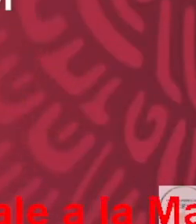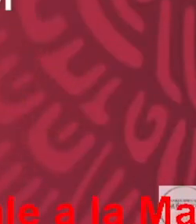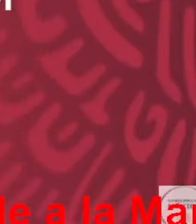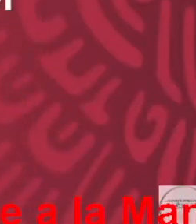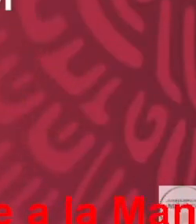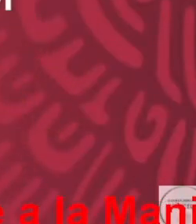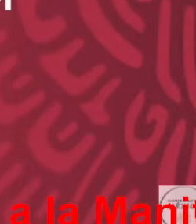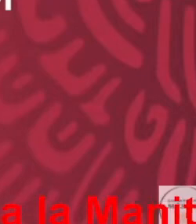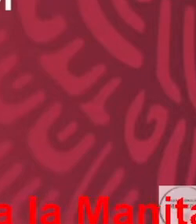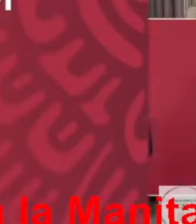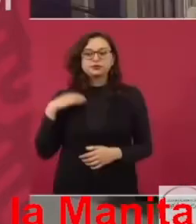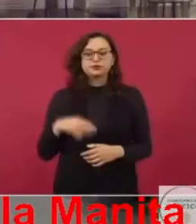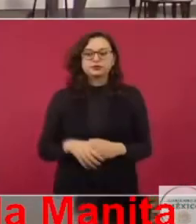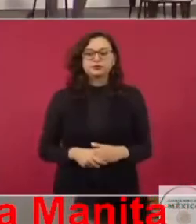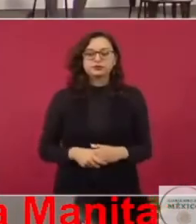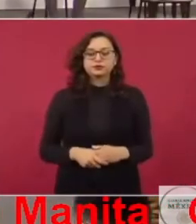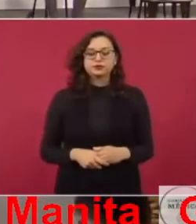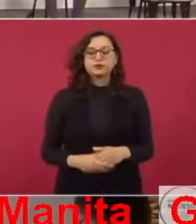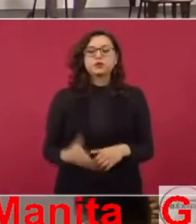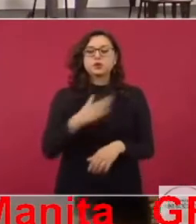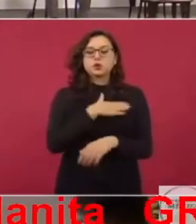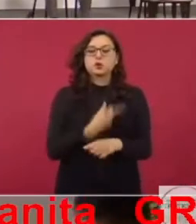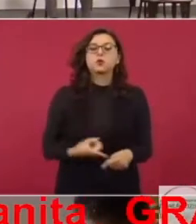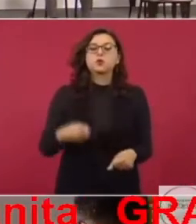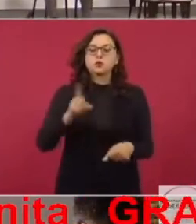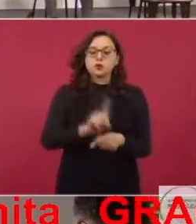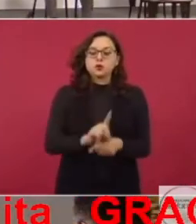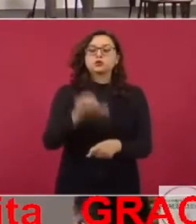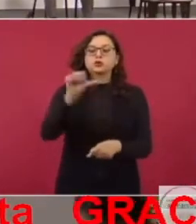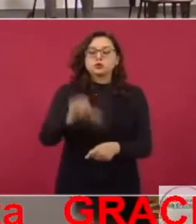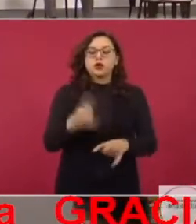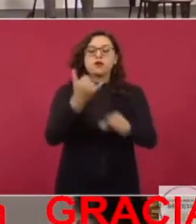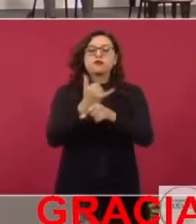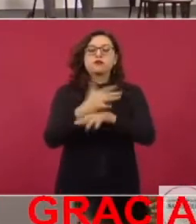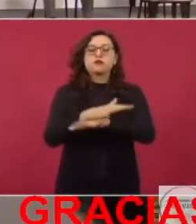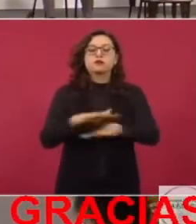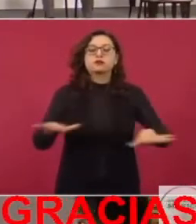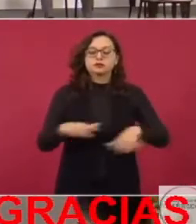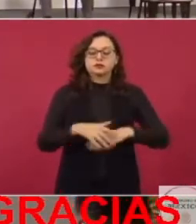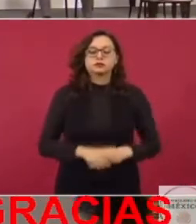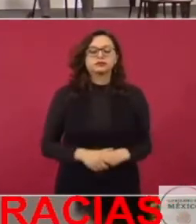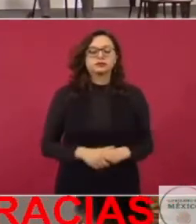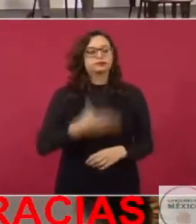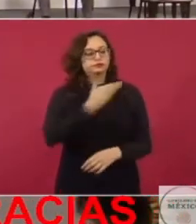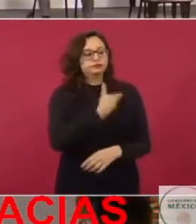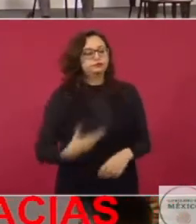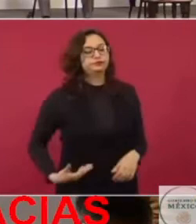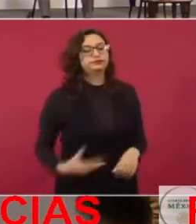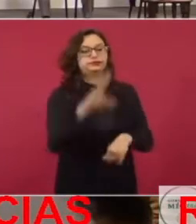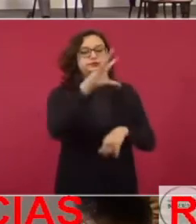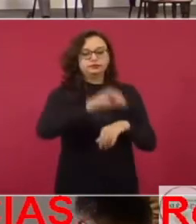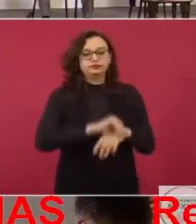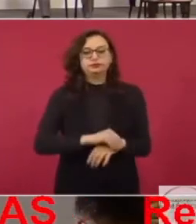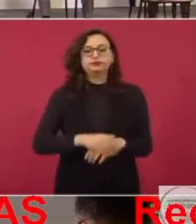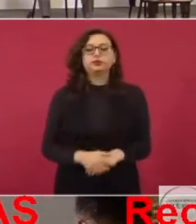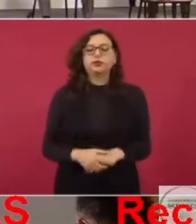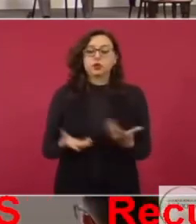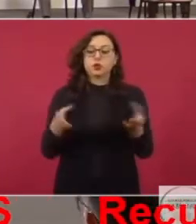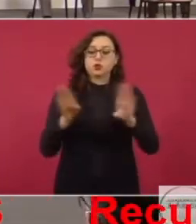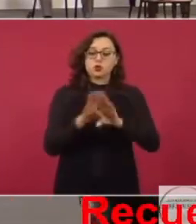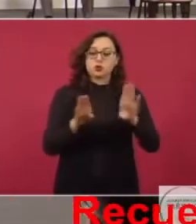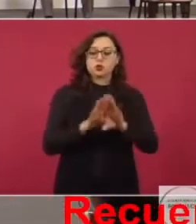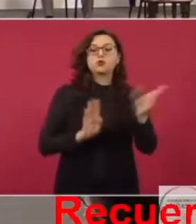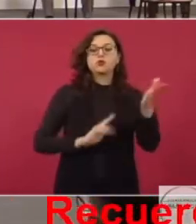programas sociales buenos días vamos a informar con la información señor presidente el avance de las pensiones y